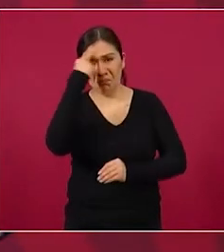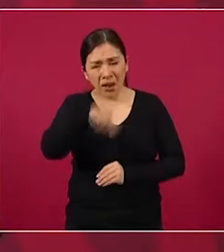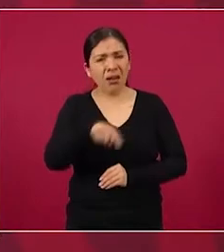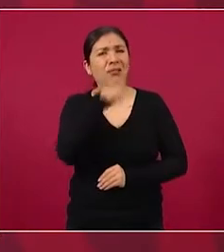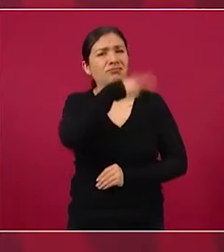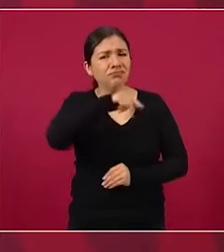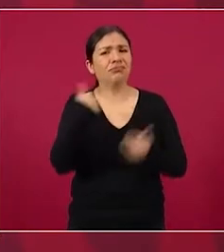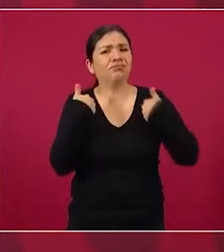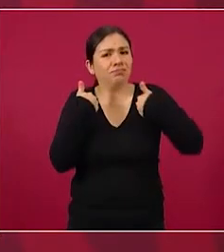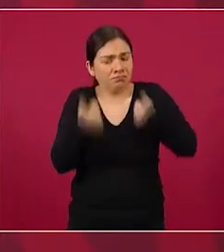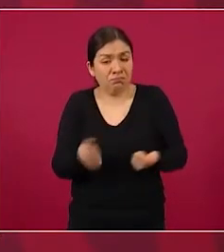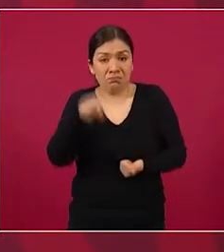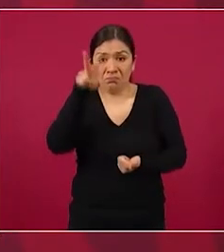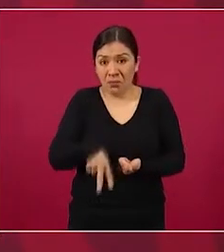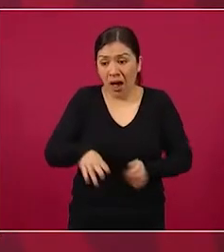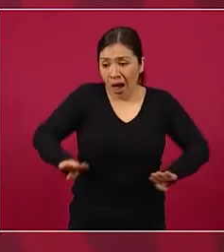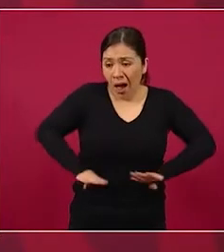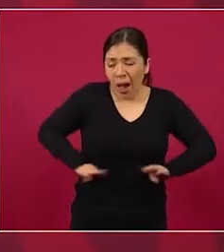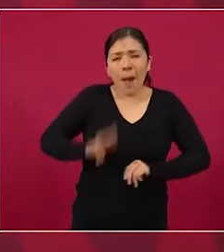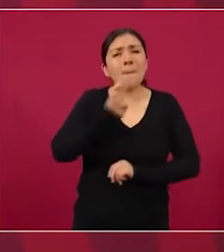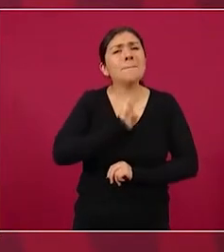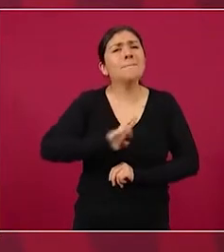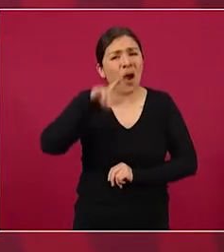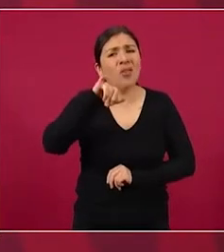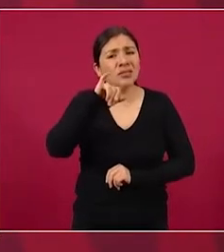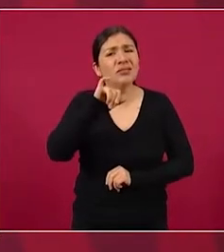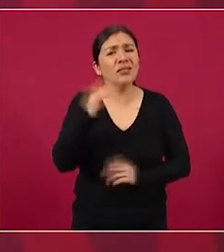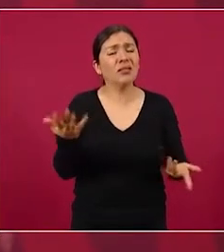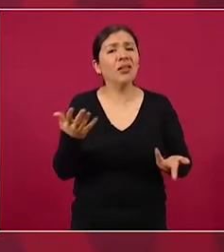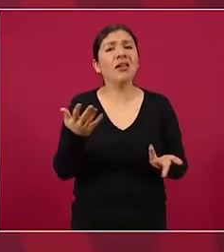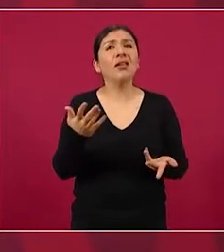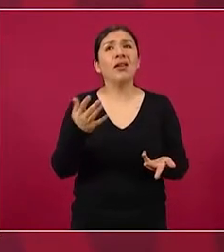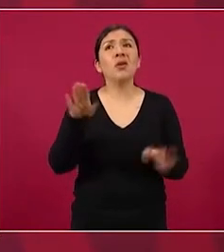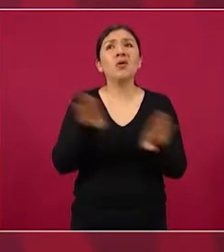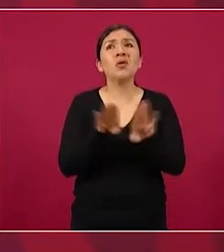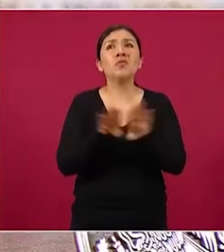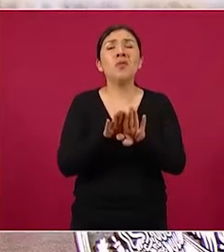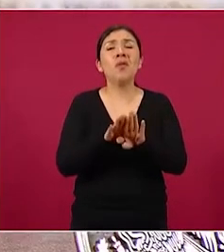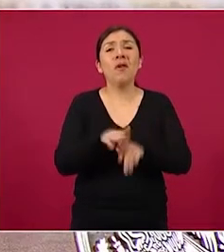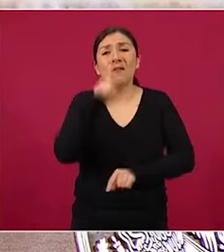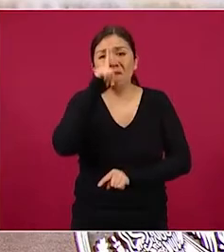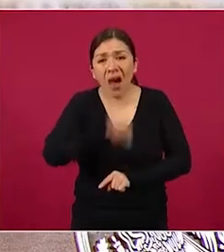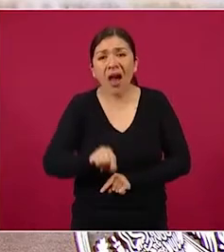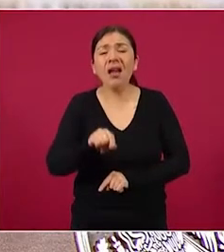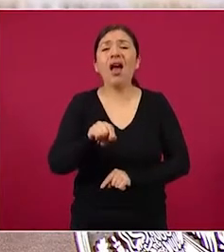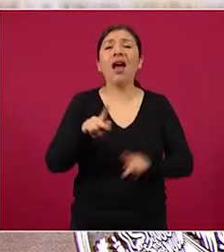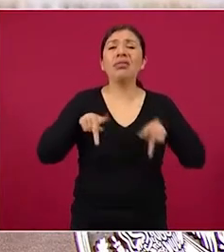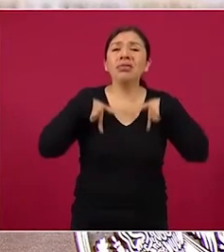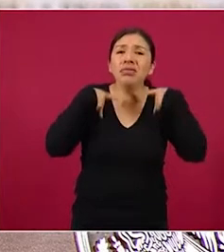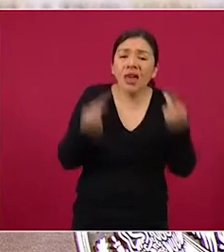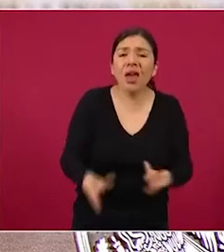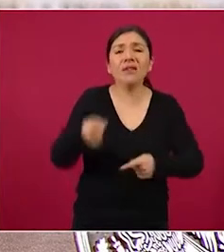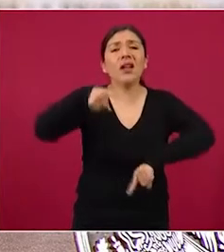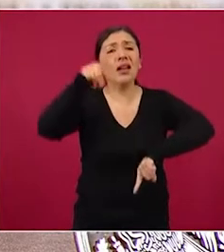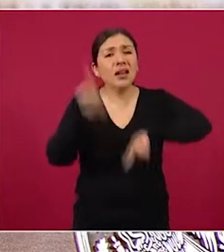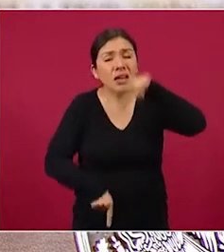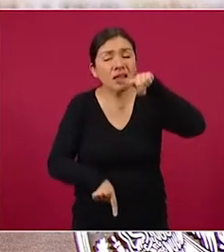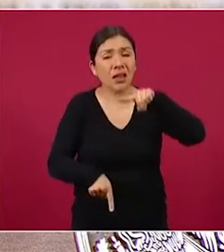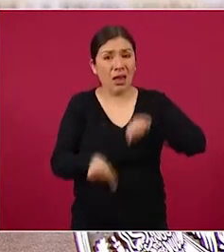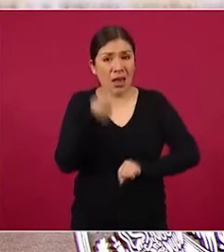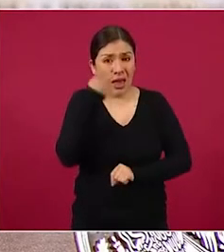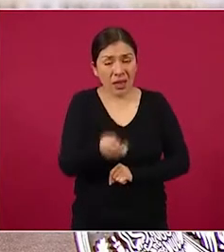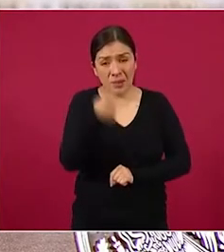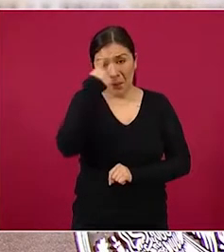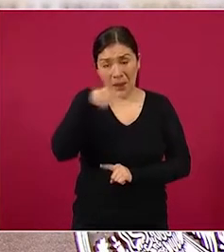conviene que no se debilite, que no se socave, que no se destruya